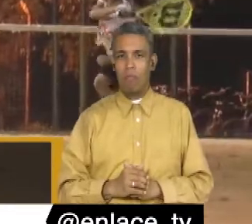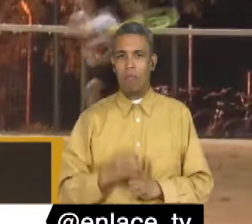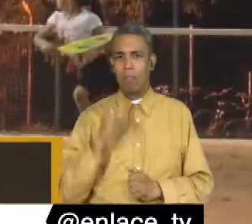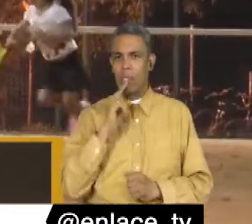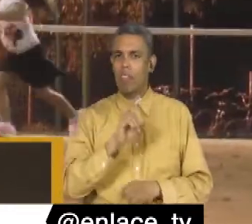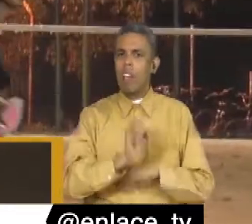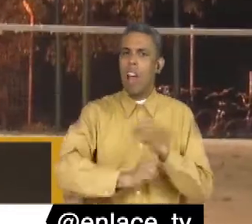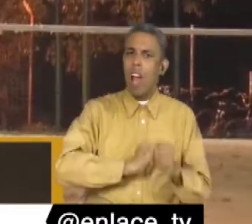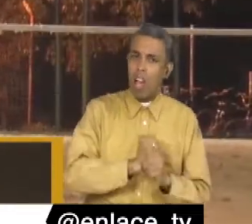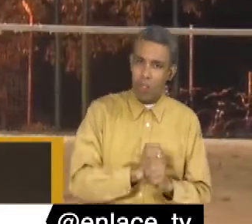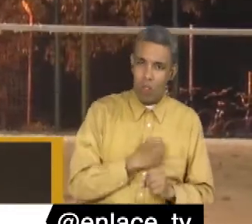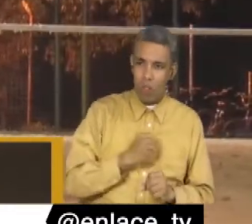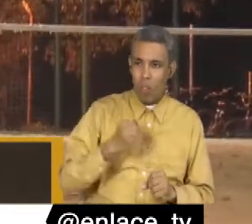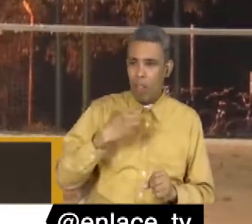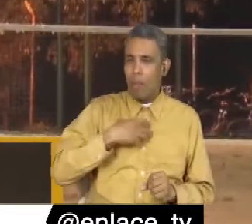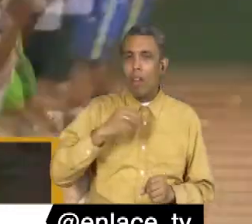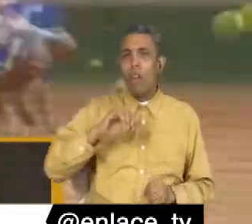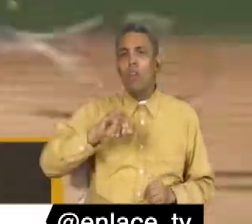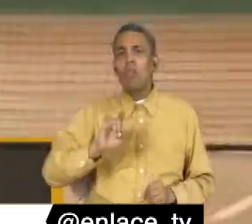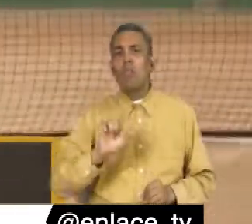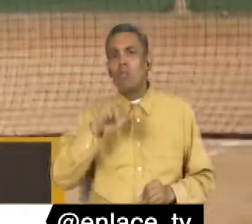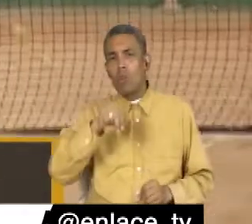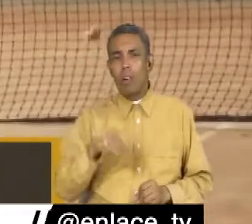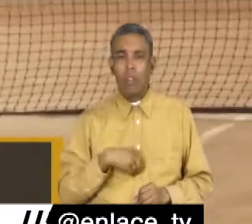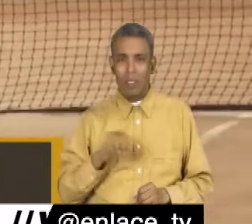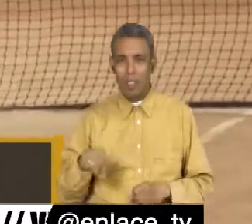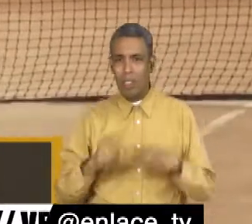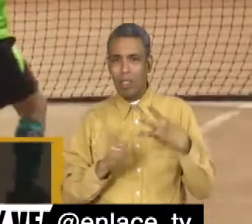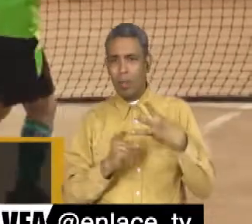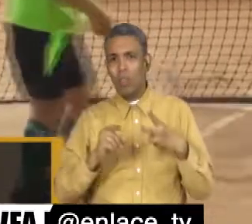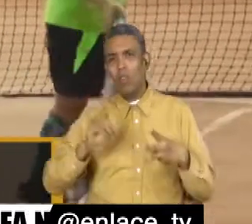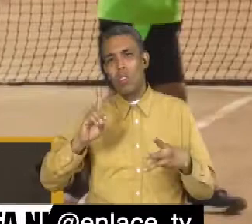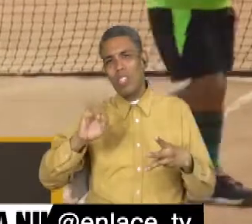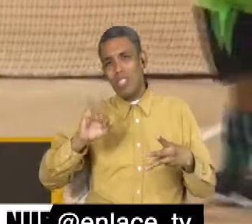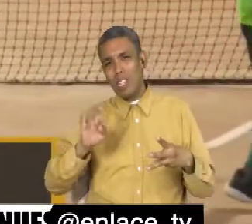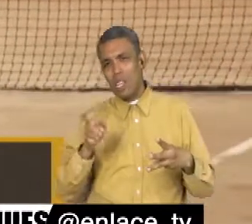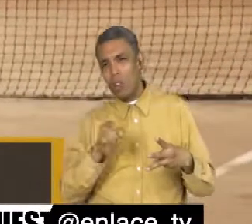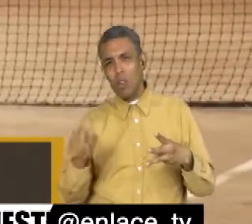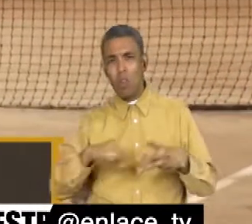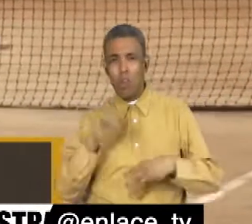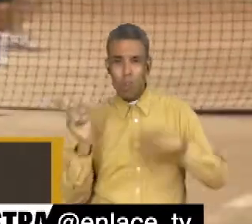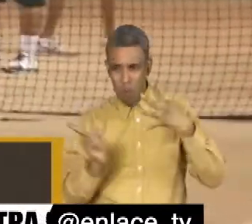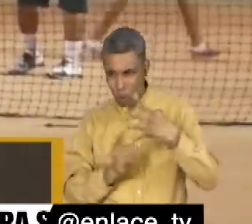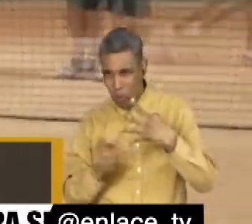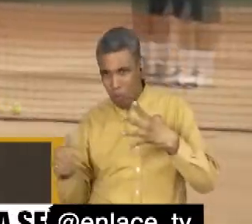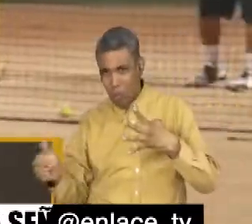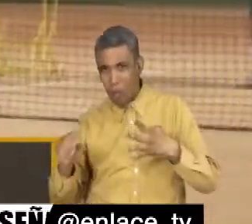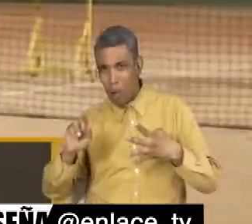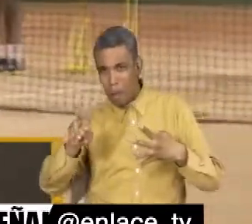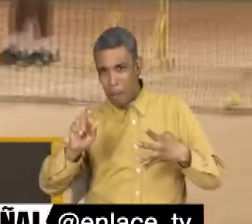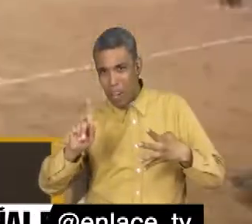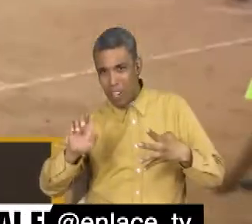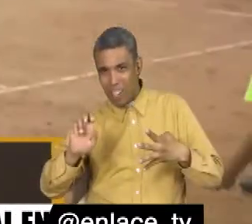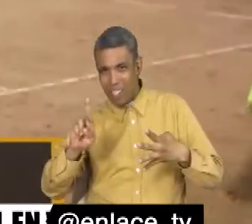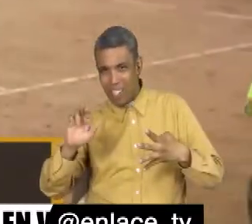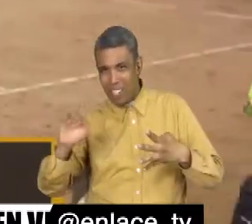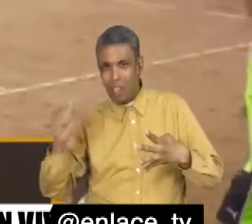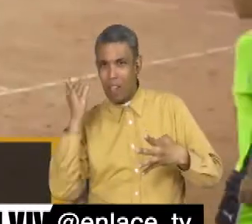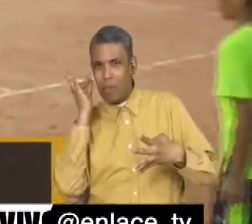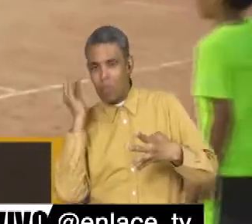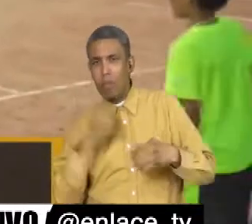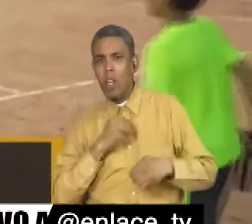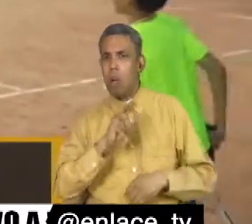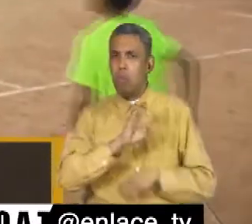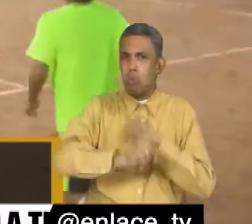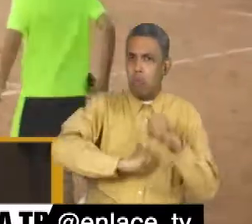años con Juan Alejandro, tercer puesto con Juan Diego Cardona, cuarto puesto con Valeria García. En 8 años